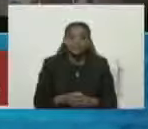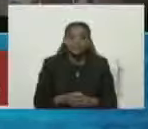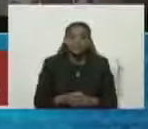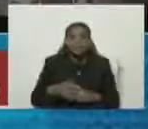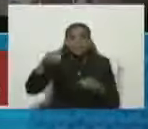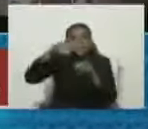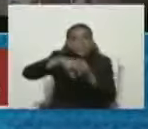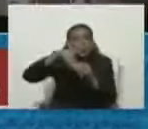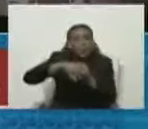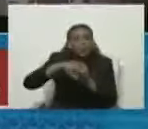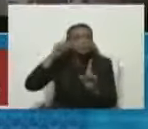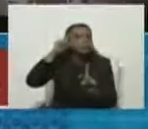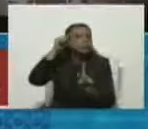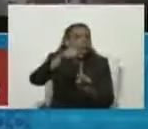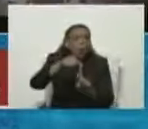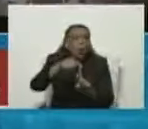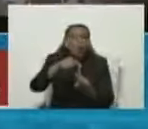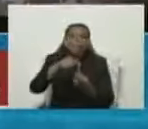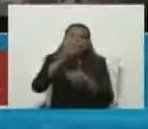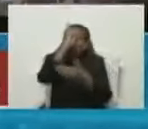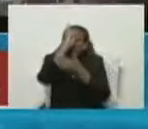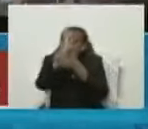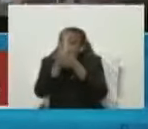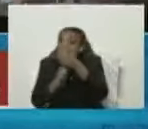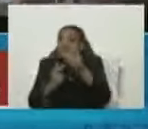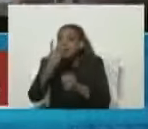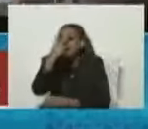Pido tu voto por los humildes.